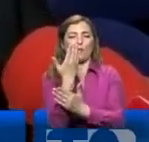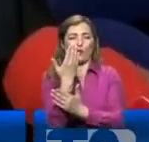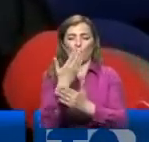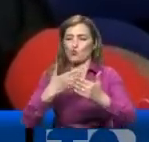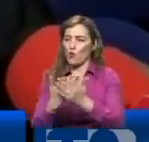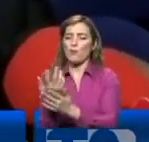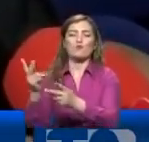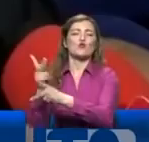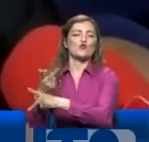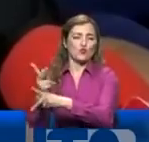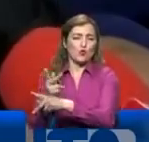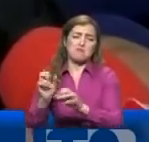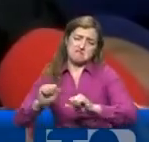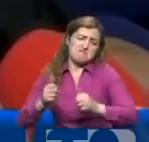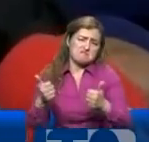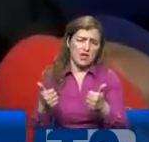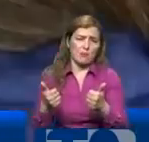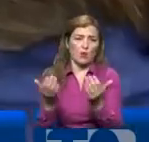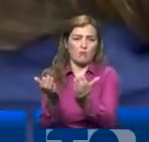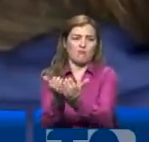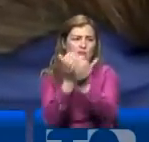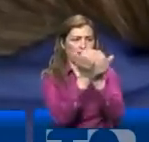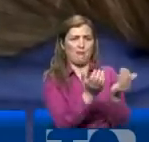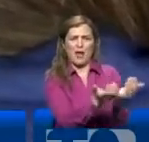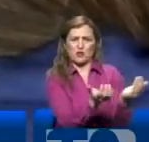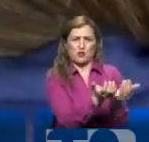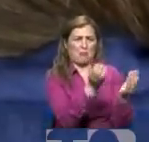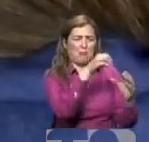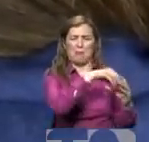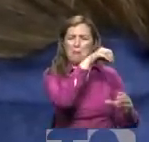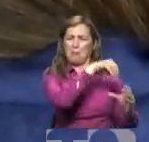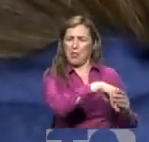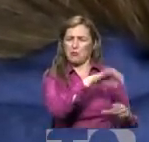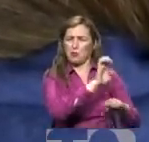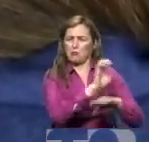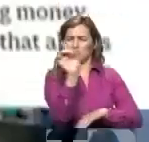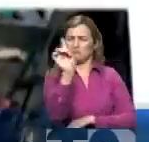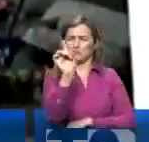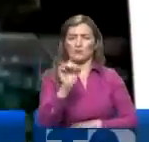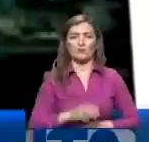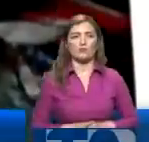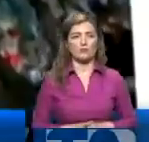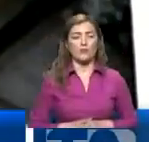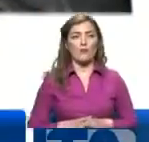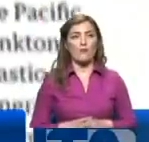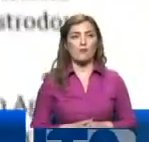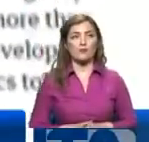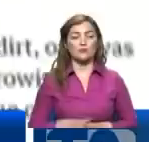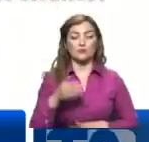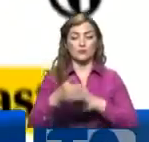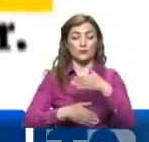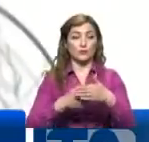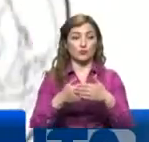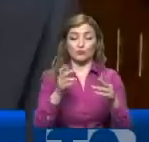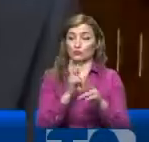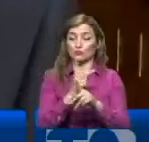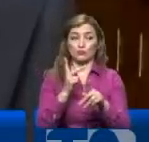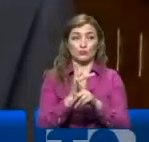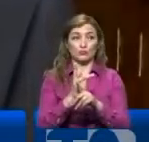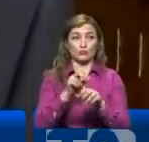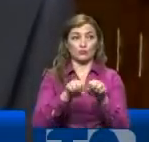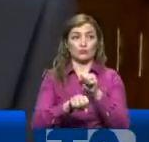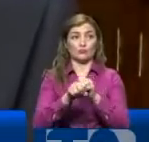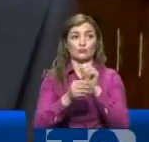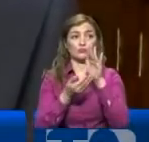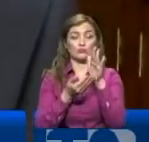la materia prima que existe. Eso es bueno ambientalmente. Según la Cámara de Comercio de Quito, no se puede satanizar un proceso productivo. Que usted